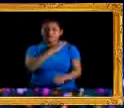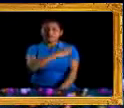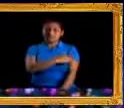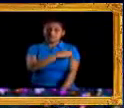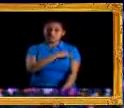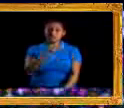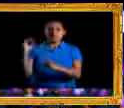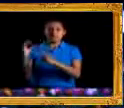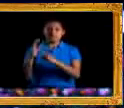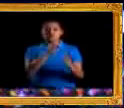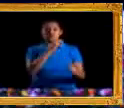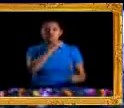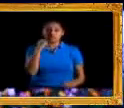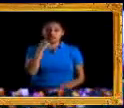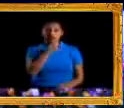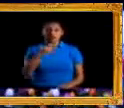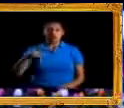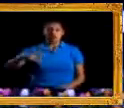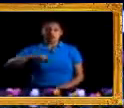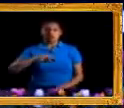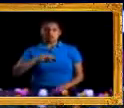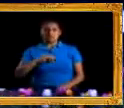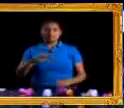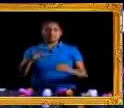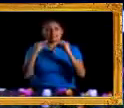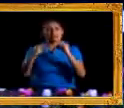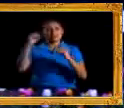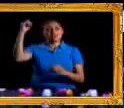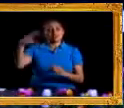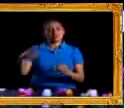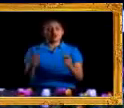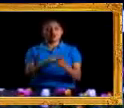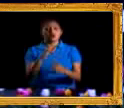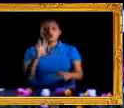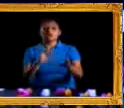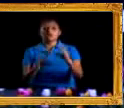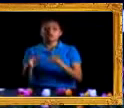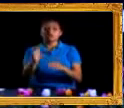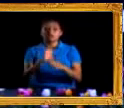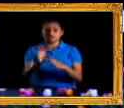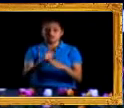nos ha enseñado a bendecir con cosas específicas. ¿Aló?